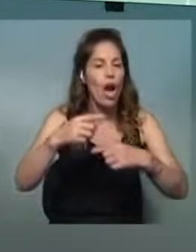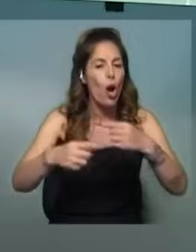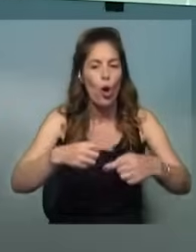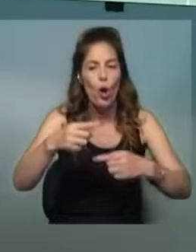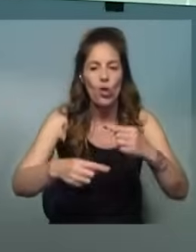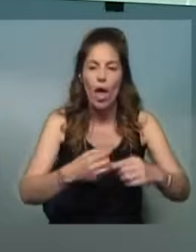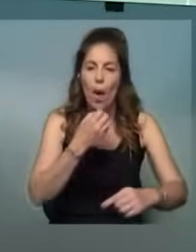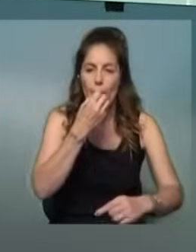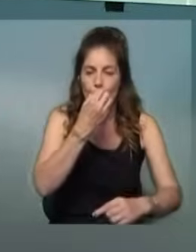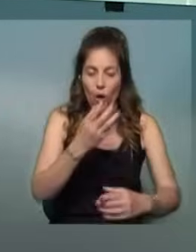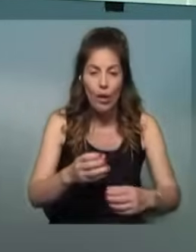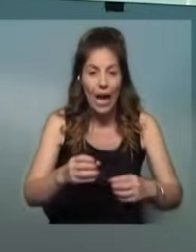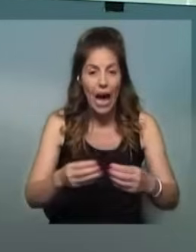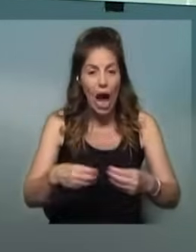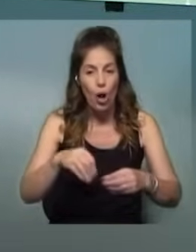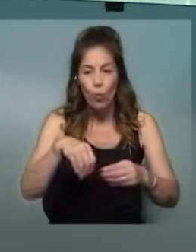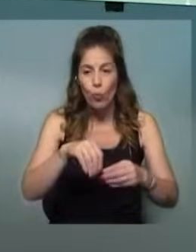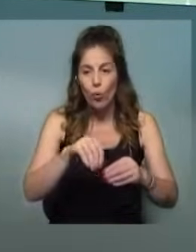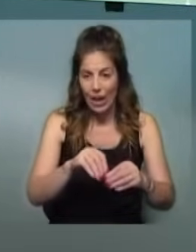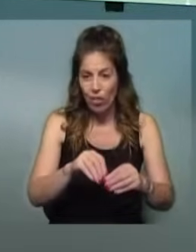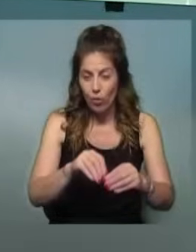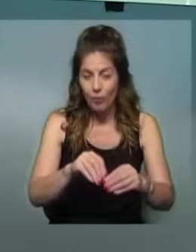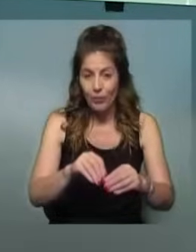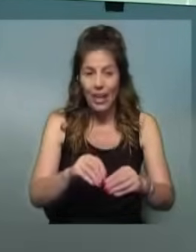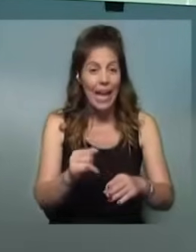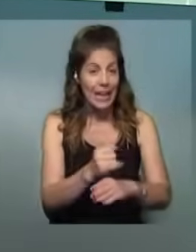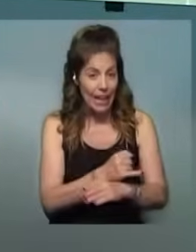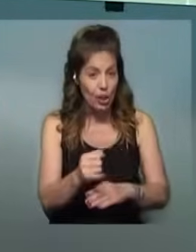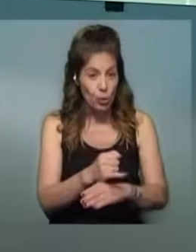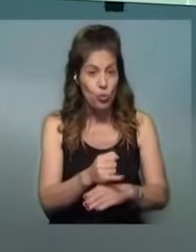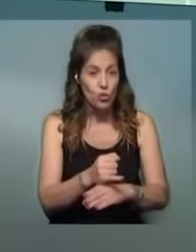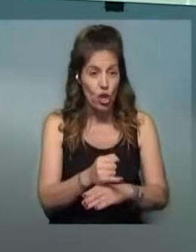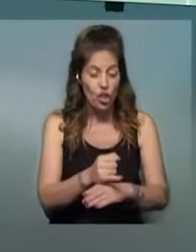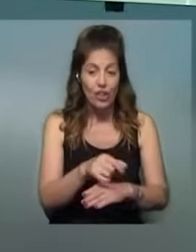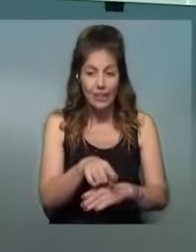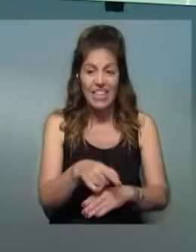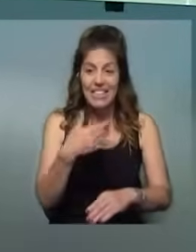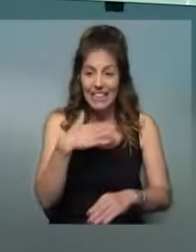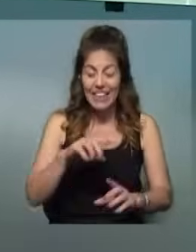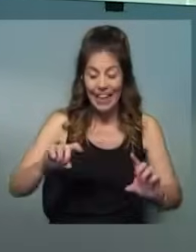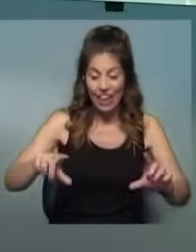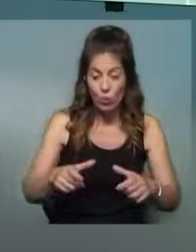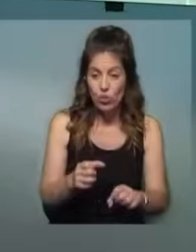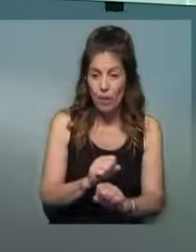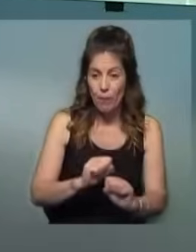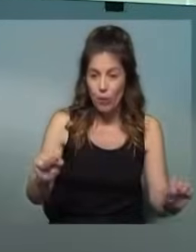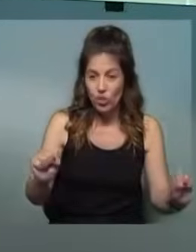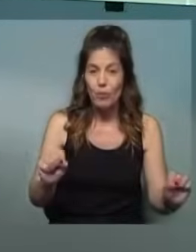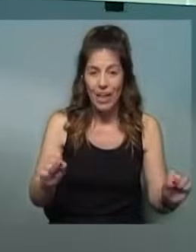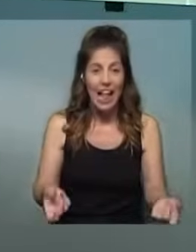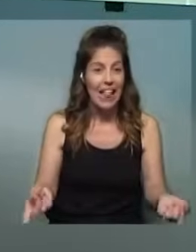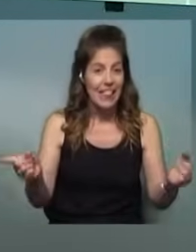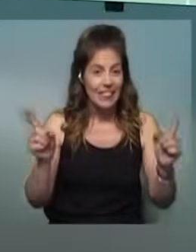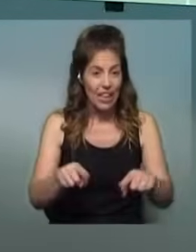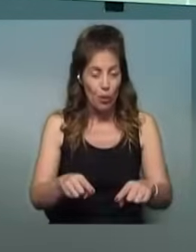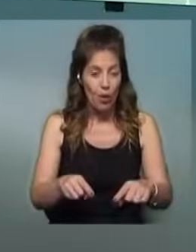mejorará los acumulados Claro en el organismo Meteorológico Nacional se entiende que esto reduce la posibilidad de que vuelva a